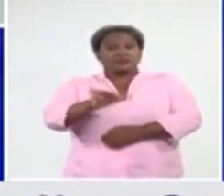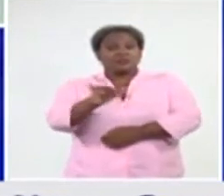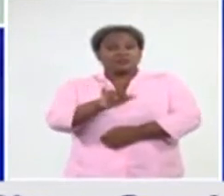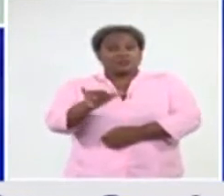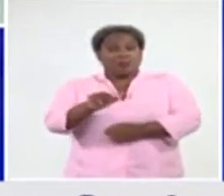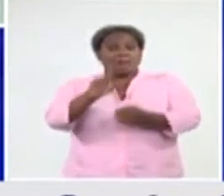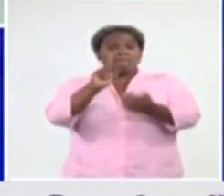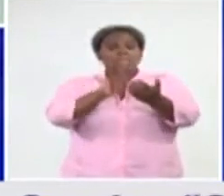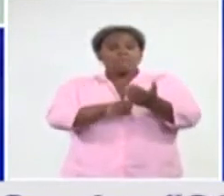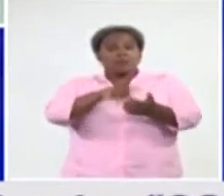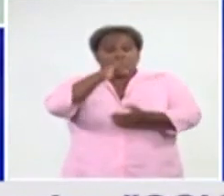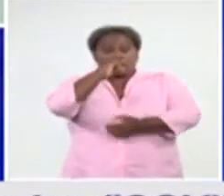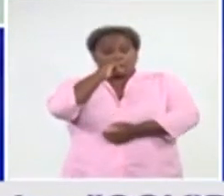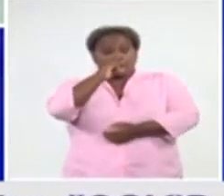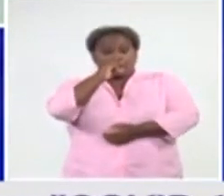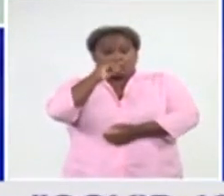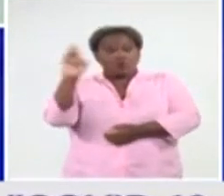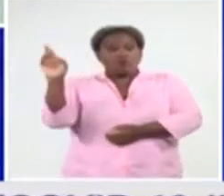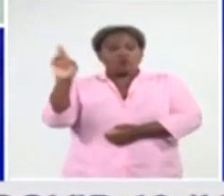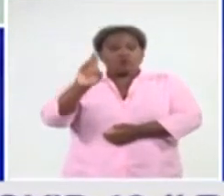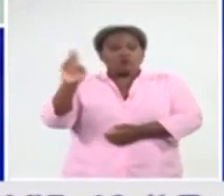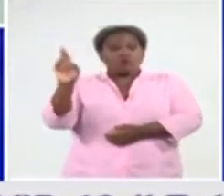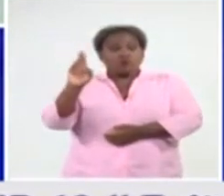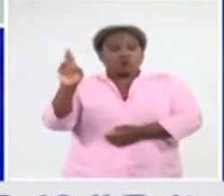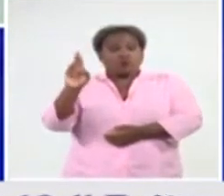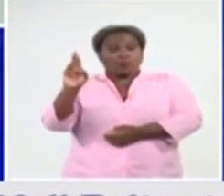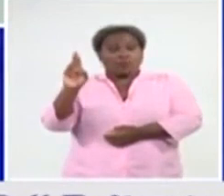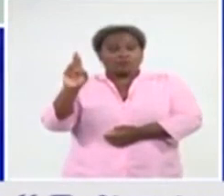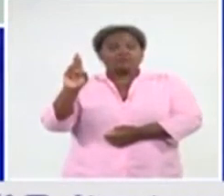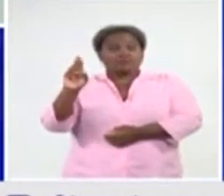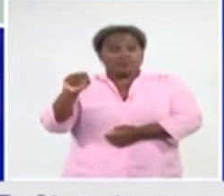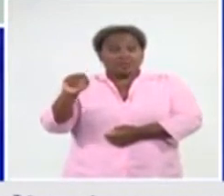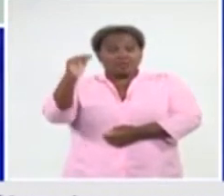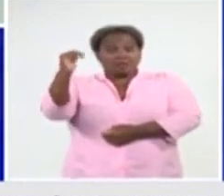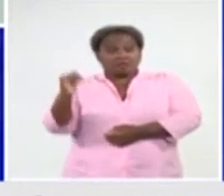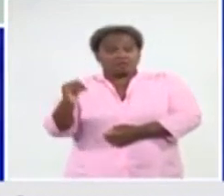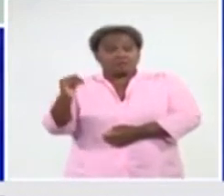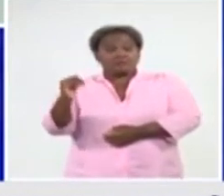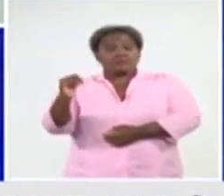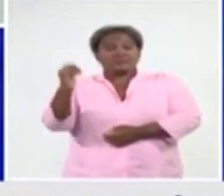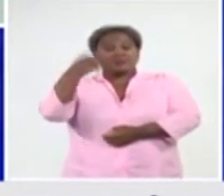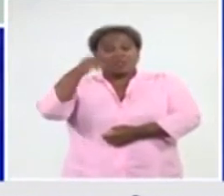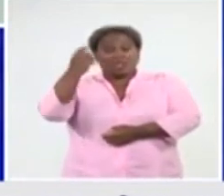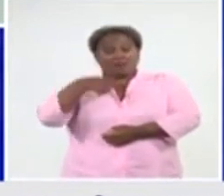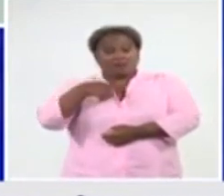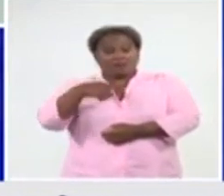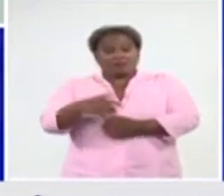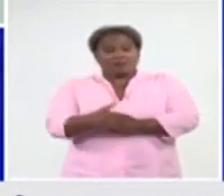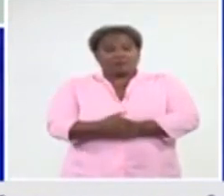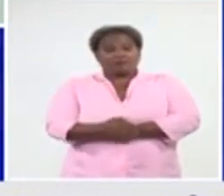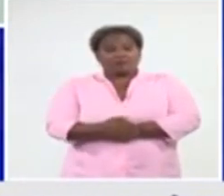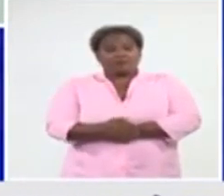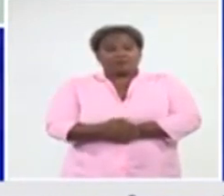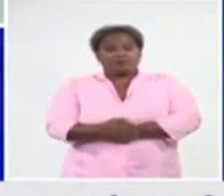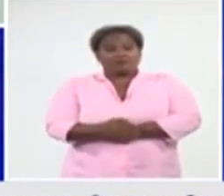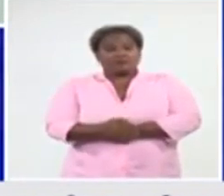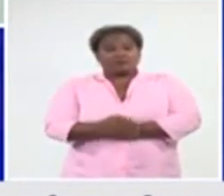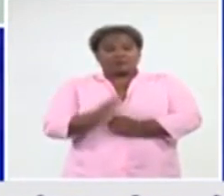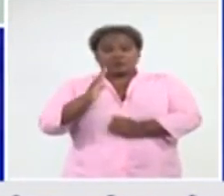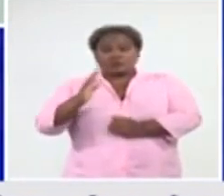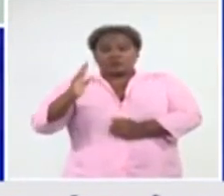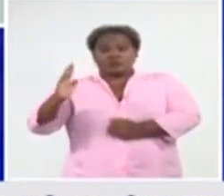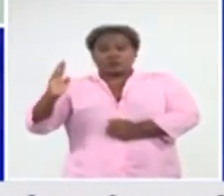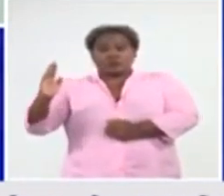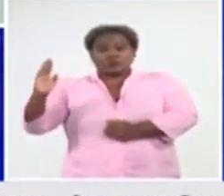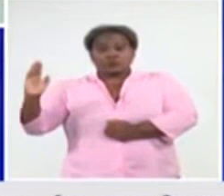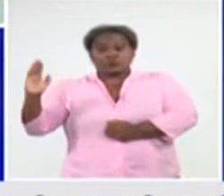Betancur, Rodas, después viene Ciego de Ávila, municipio cabecera de esta provincia,